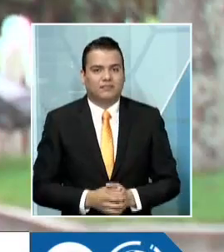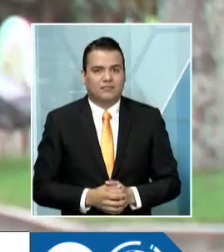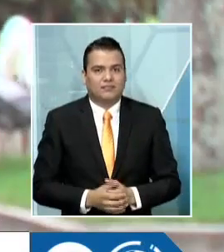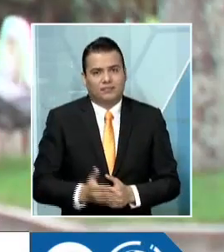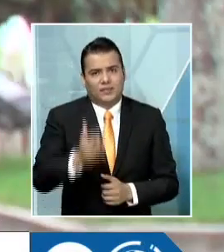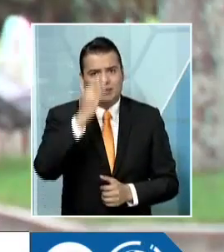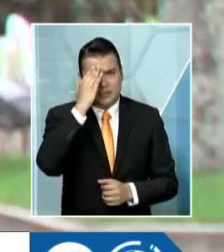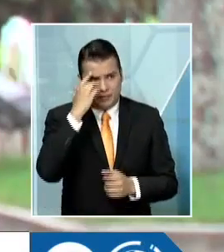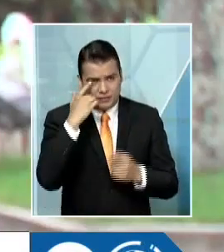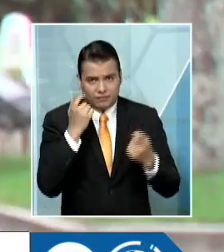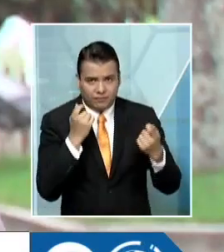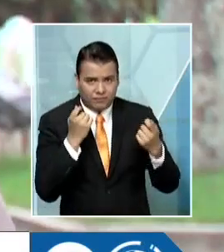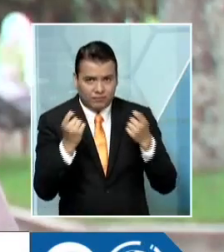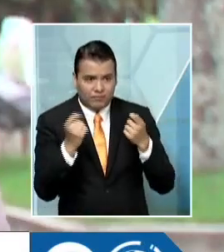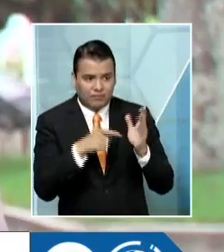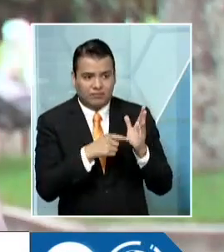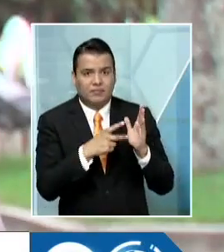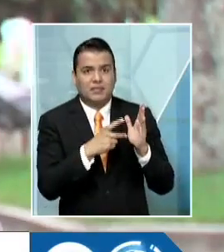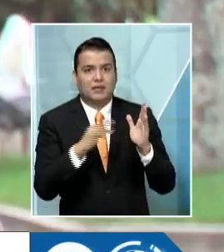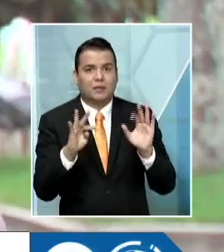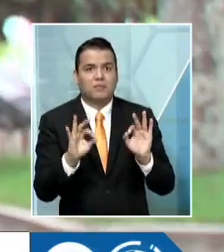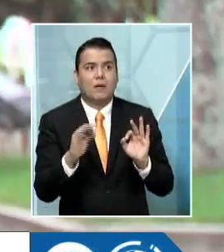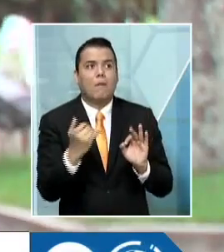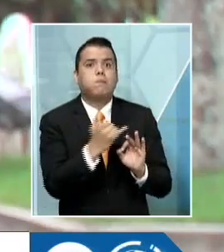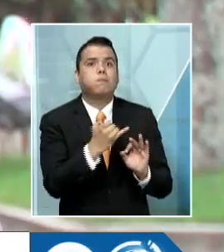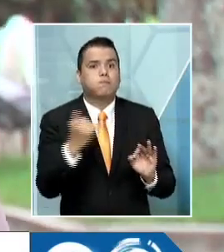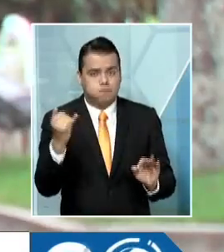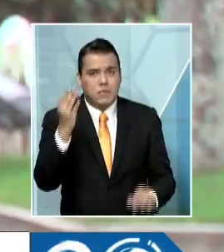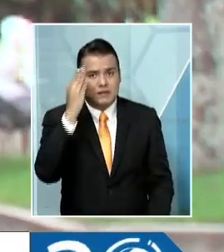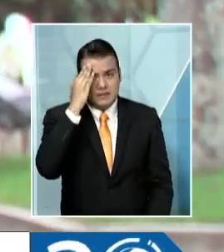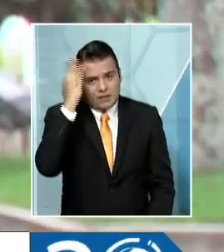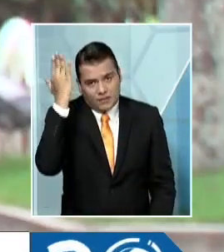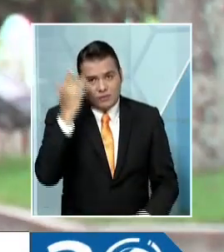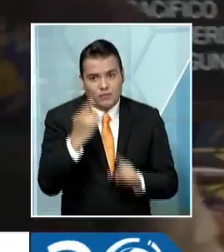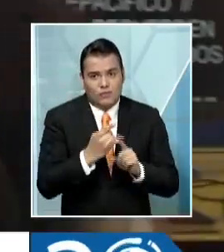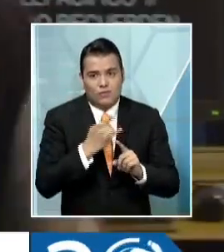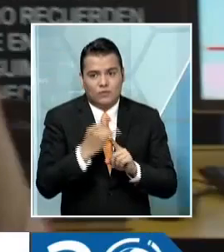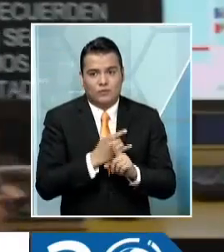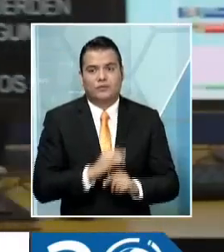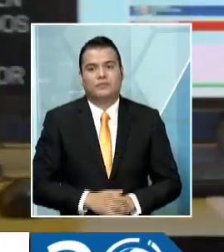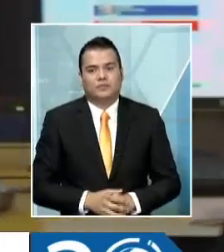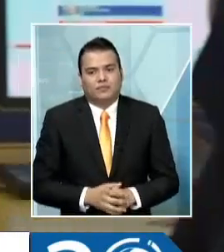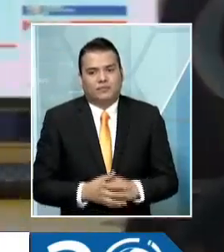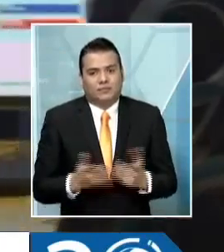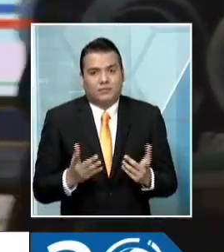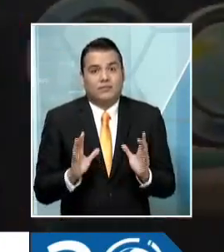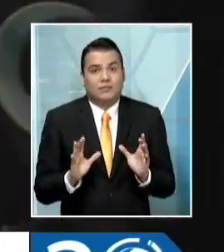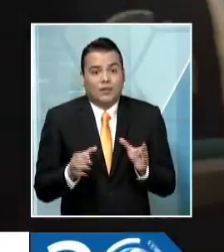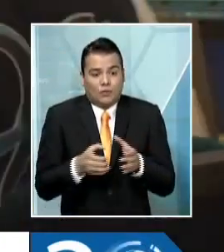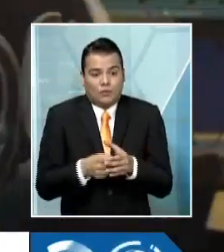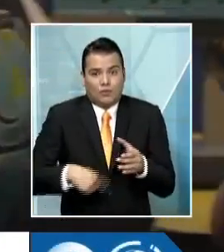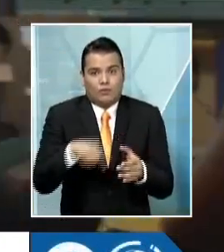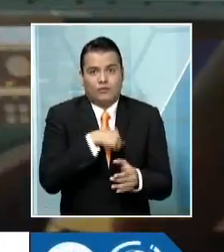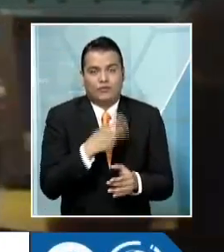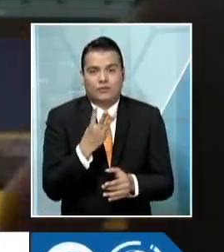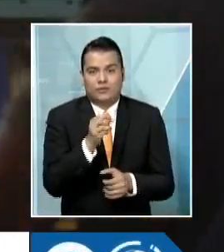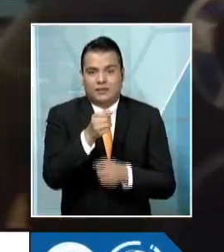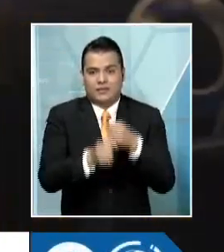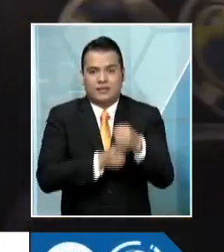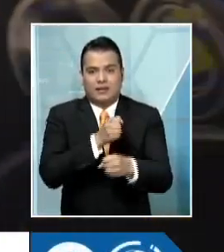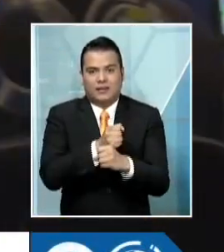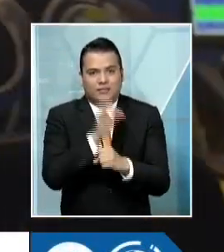porque están manejando la tecnología existente en el medio al más alto nivel. Por eso, en nuestros 30 años, confirmamos